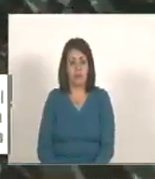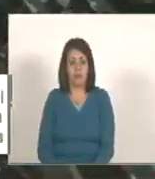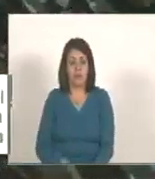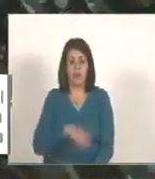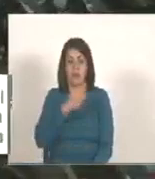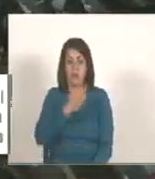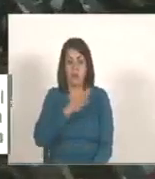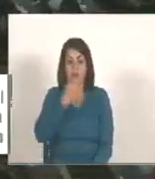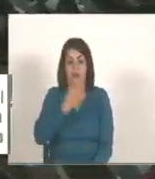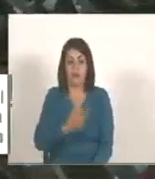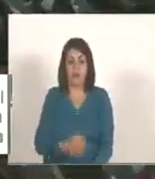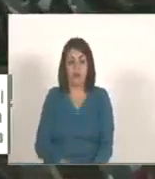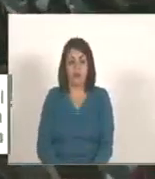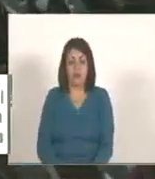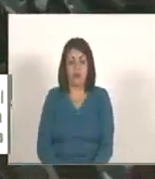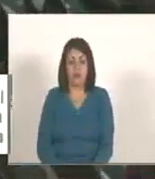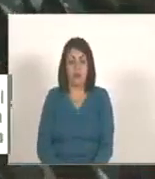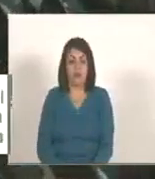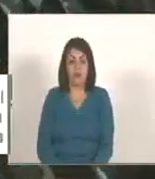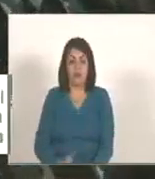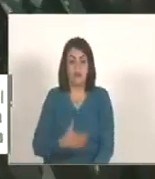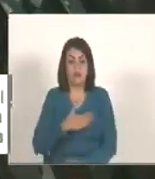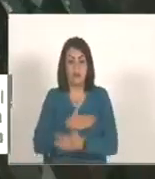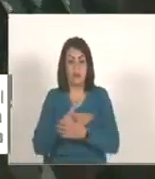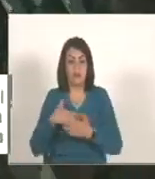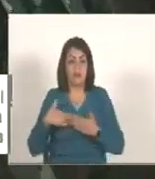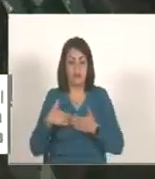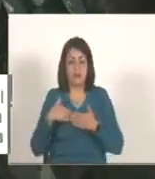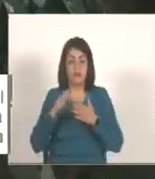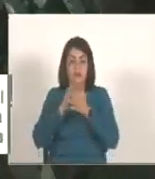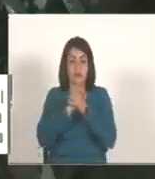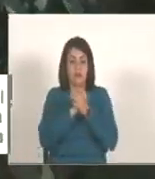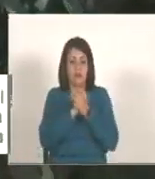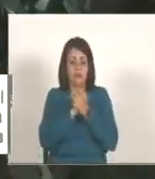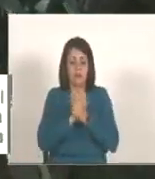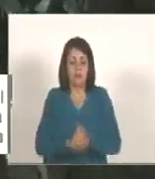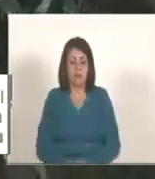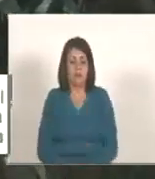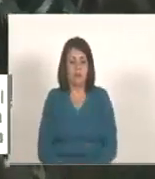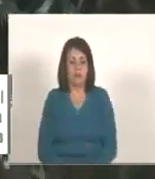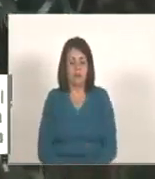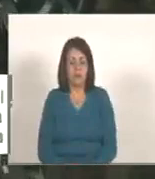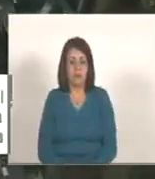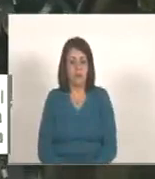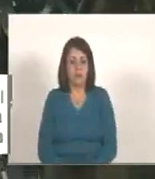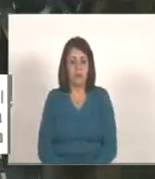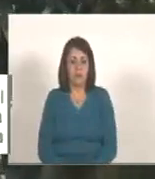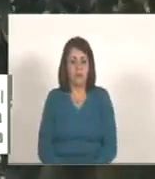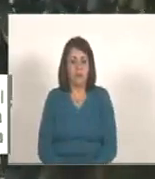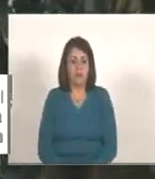Buenas tardes, queridos y queridas compatriotas.